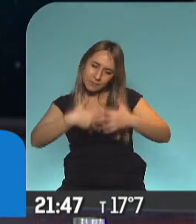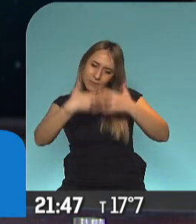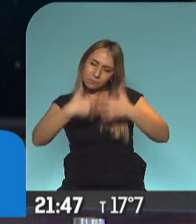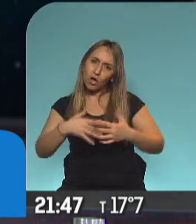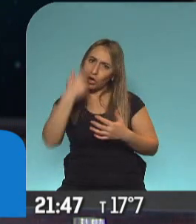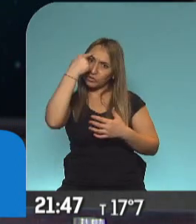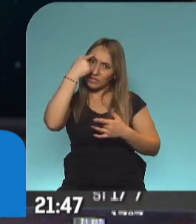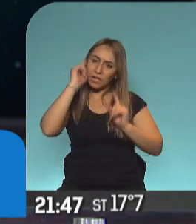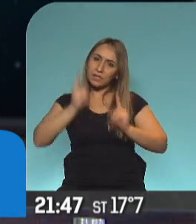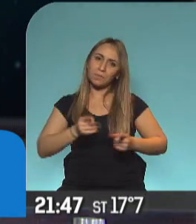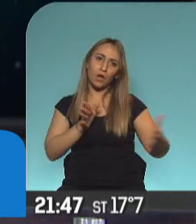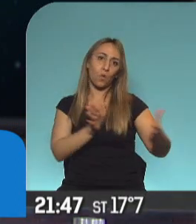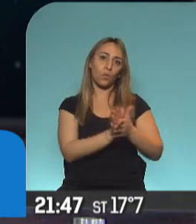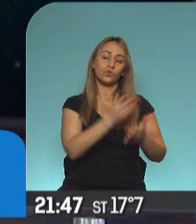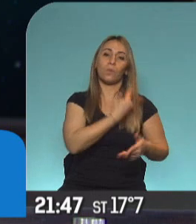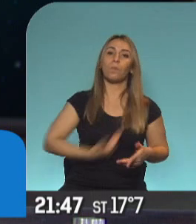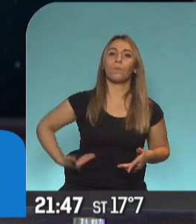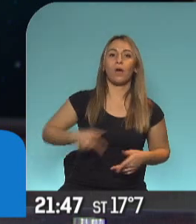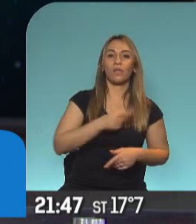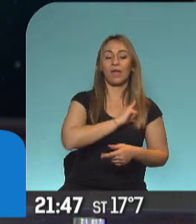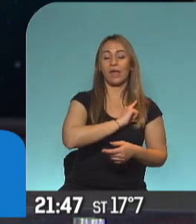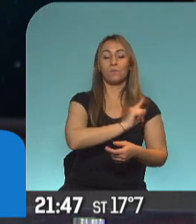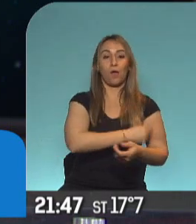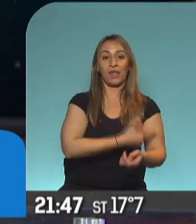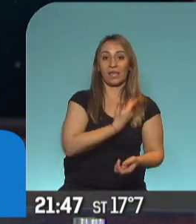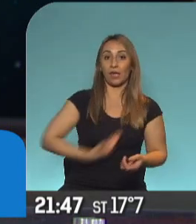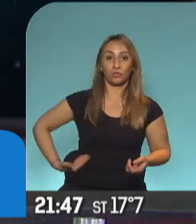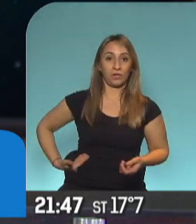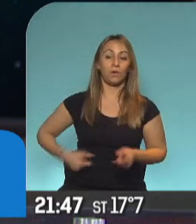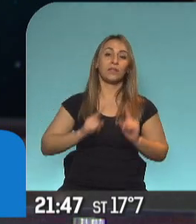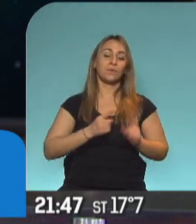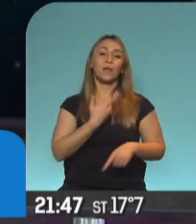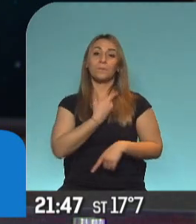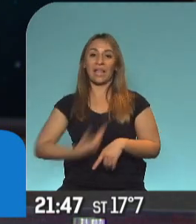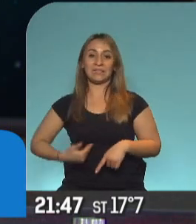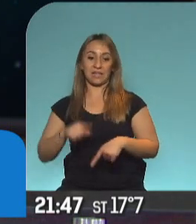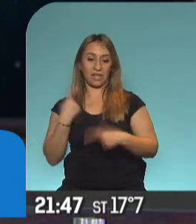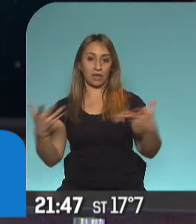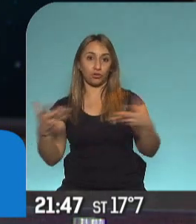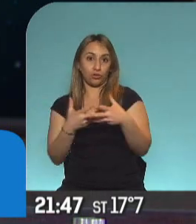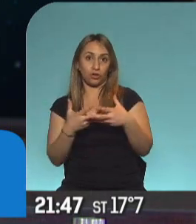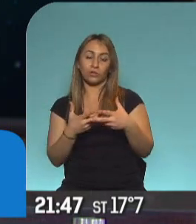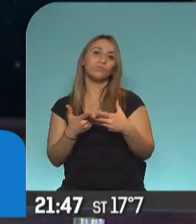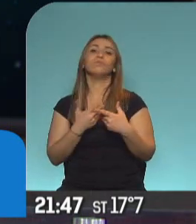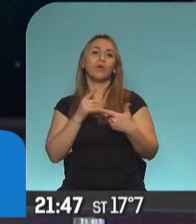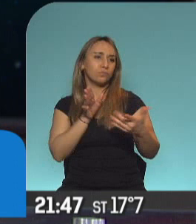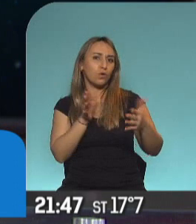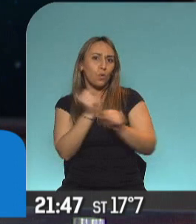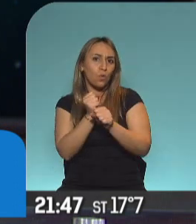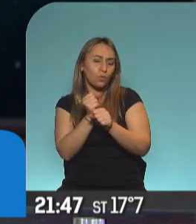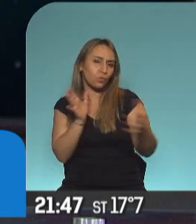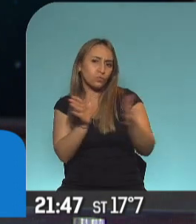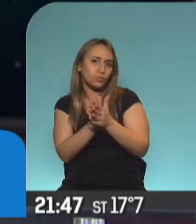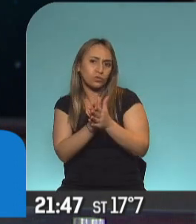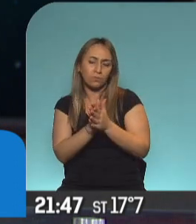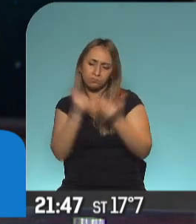y mancomunadamente con el Poder Ejecutivo, el presidente de nuestro bloque y el presidente de la Cámara, porque realmente creíamos que es un proyecto que no tiene